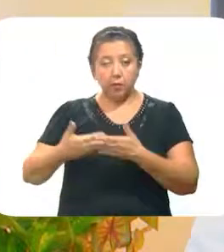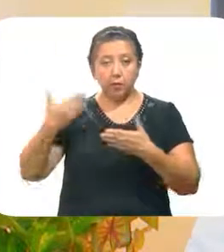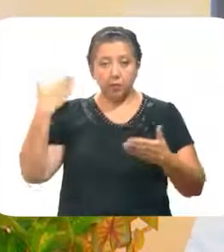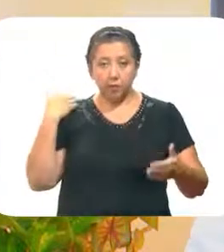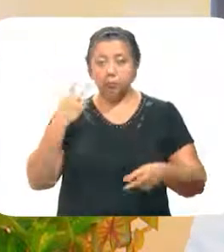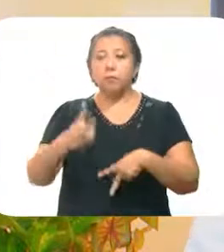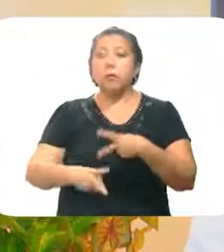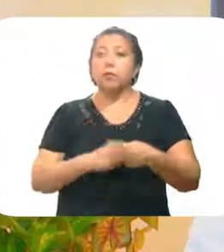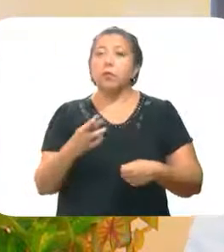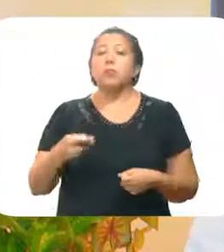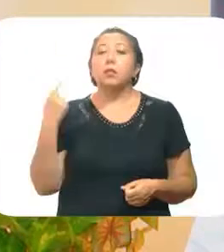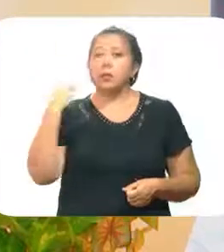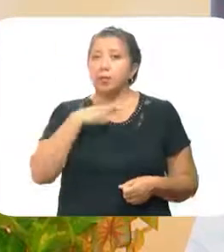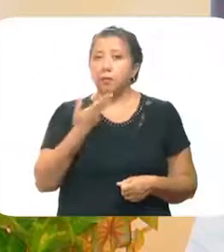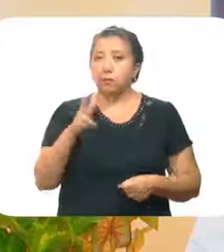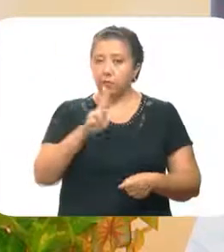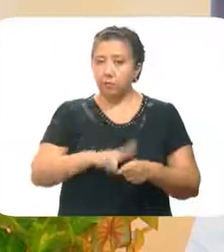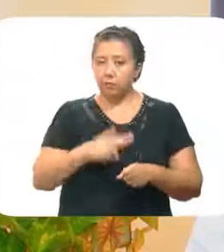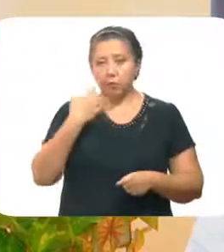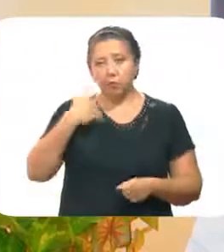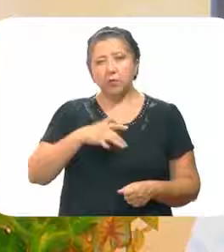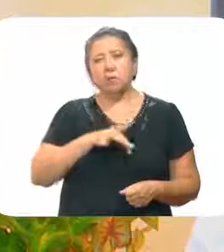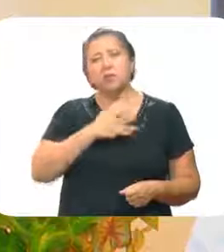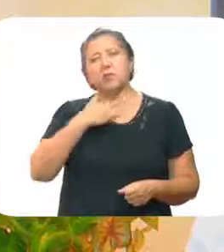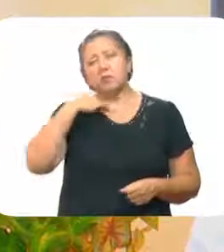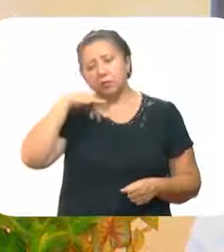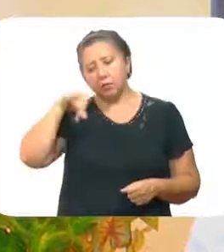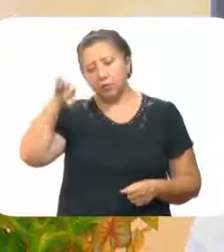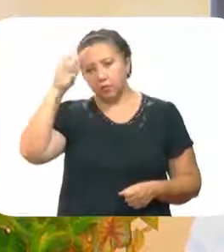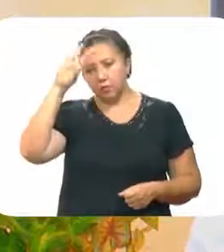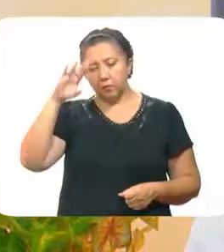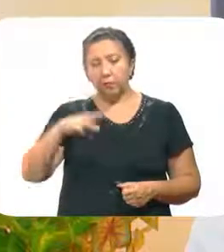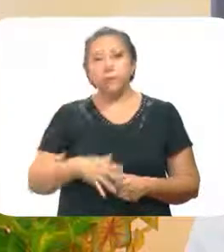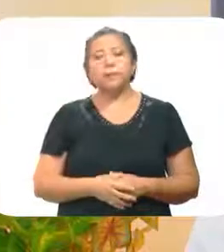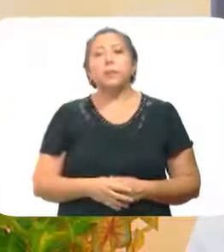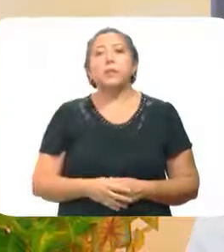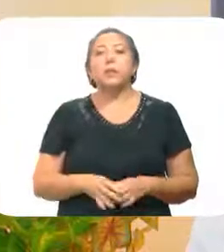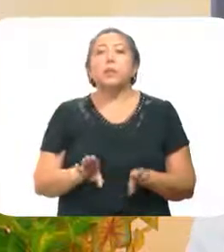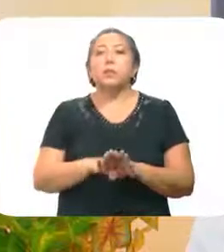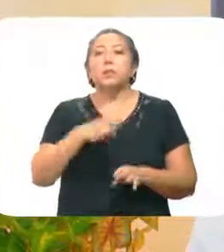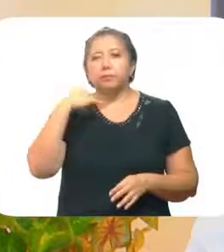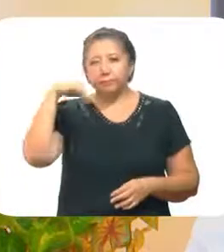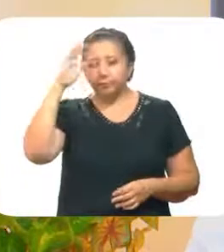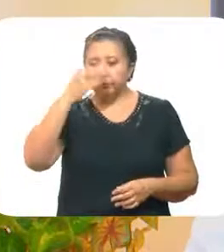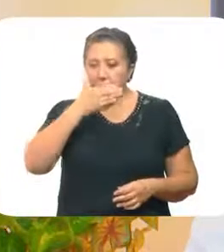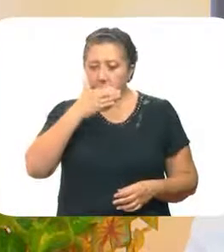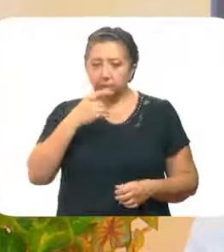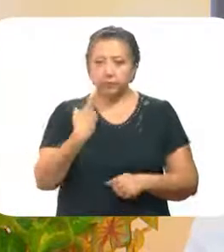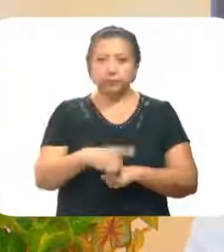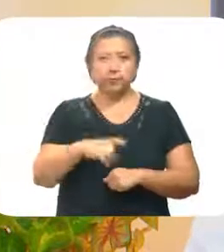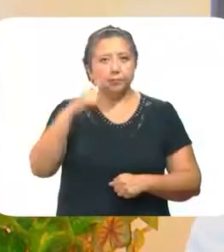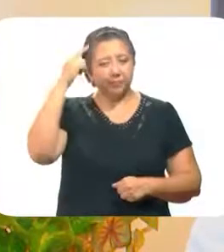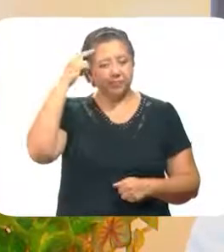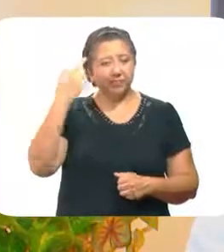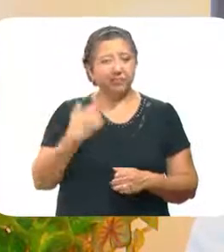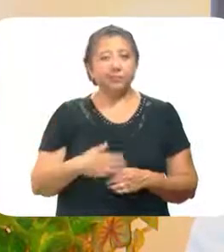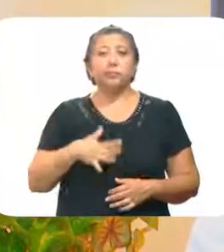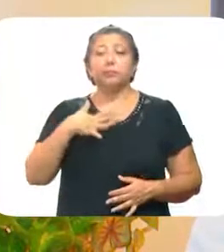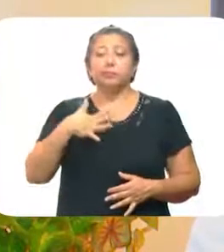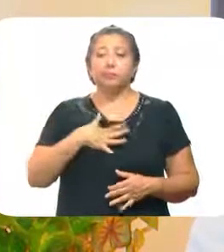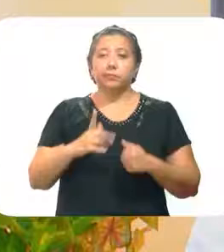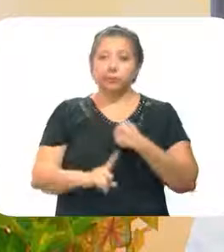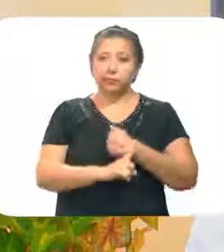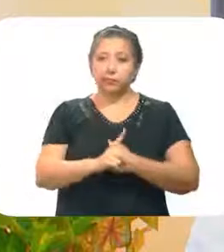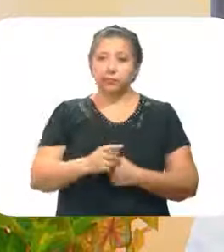previas, acudan de inmediato al hospital, apenas detecten los primeros síntomas de contagio, como fiebre, tos, dolor de cabeza y falta de